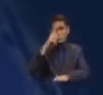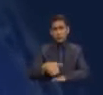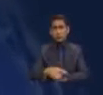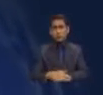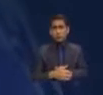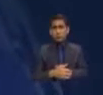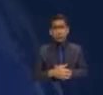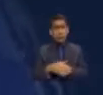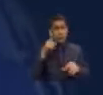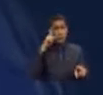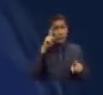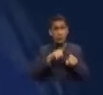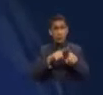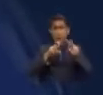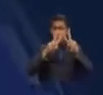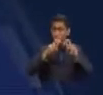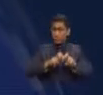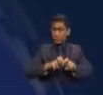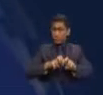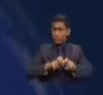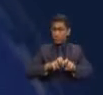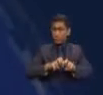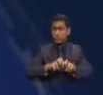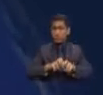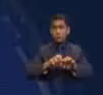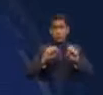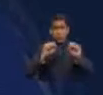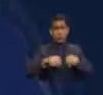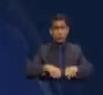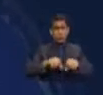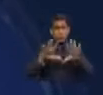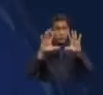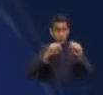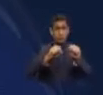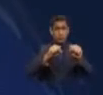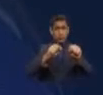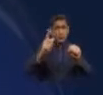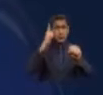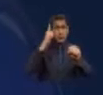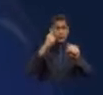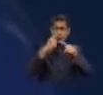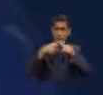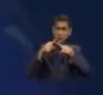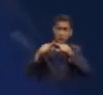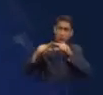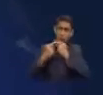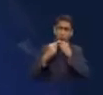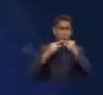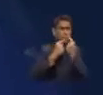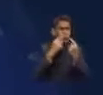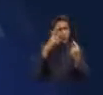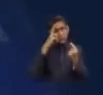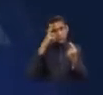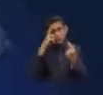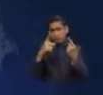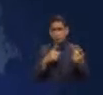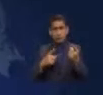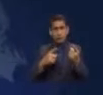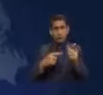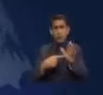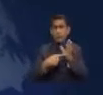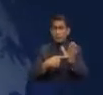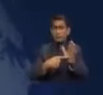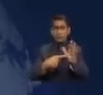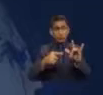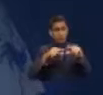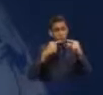Trabajos de investigación e inteligencia de la Fuerza Pública ha logrado la captura de cabecillas y miembros de peligrosos grupos armados organizados, como es el